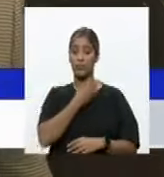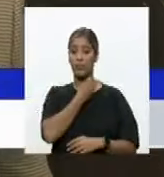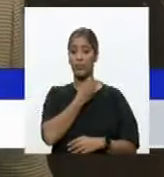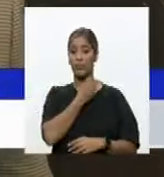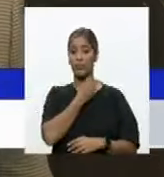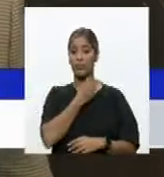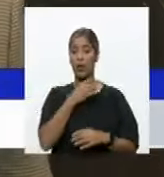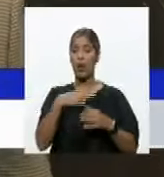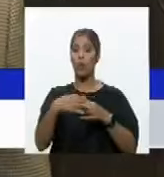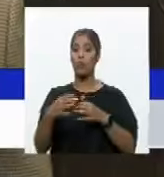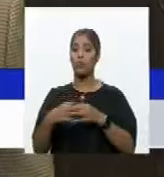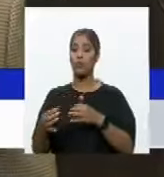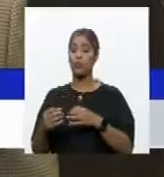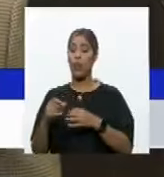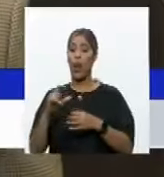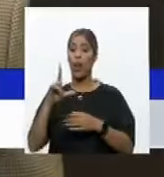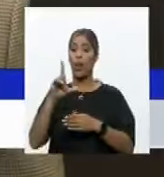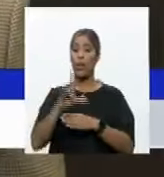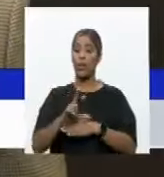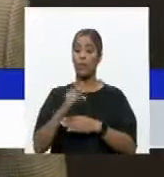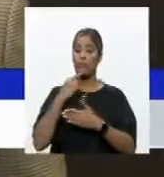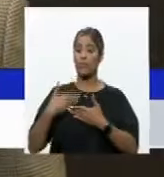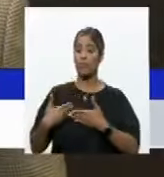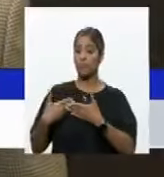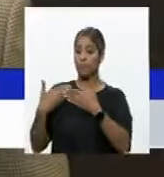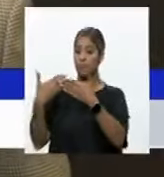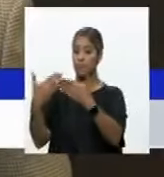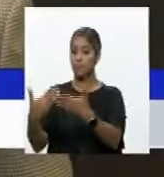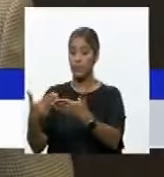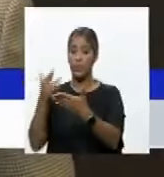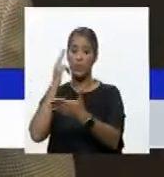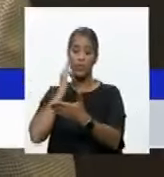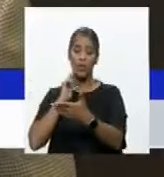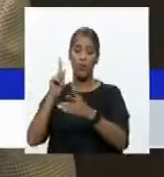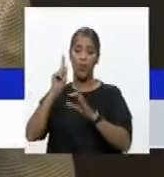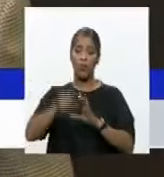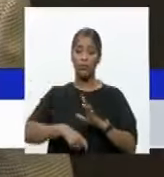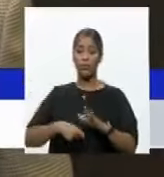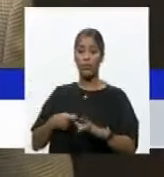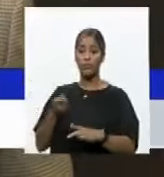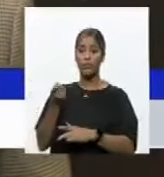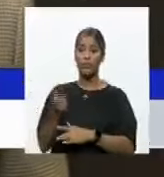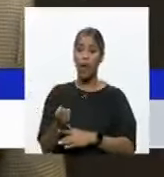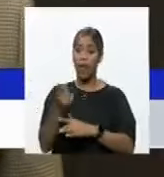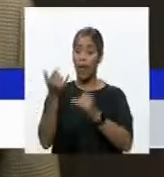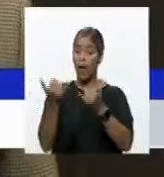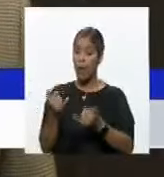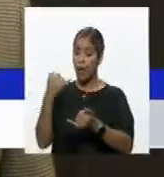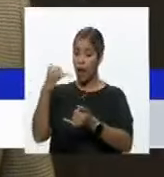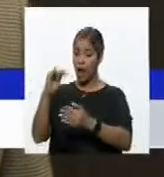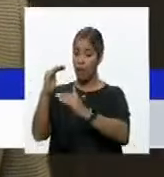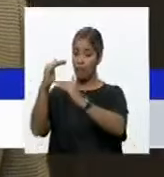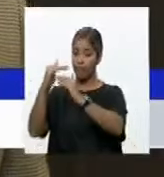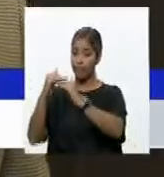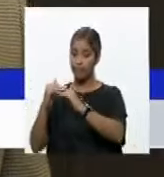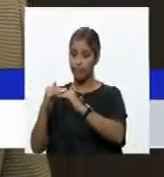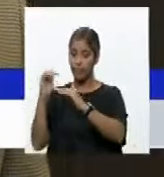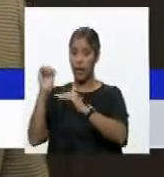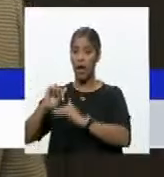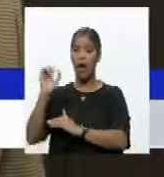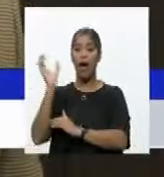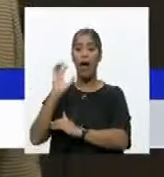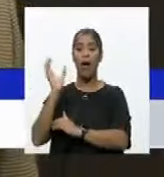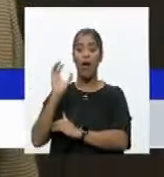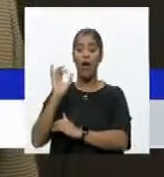Municipalidad de Lima le obsequió al libertador Simón Bolívar la espada que hoy día reposa a buen resguardo aquí en